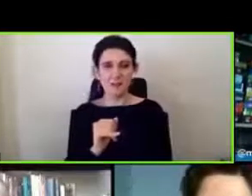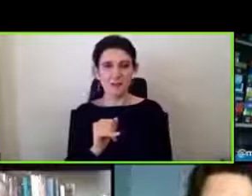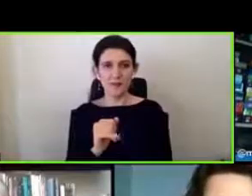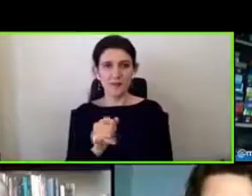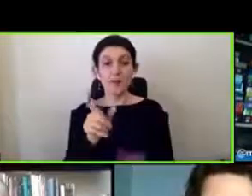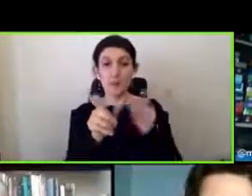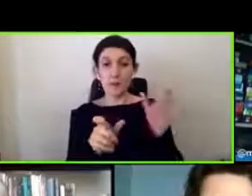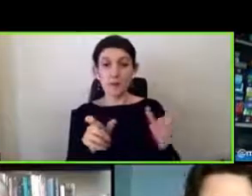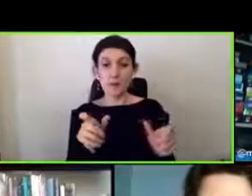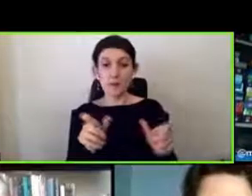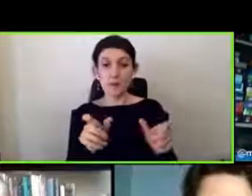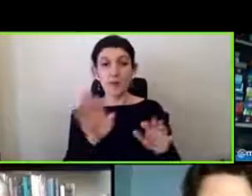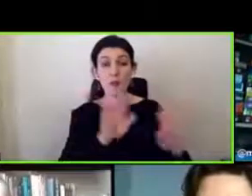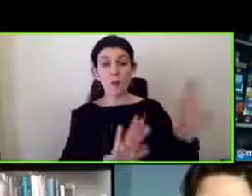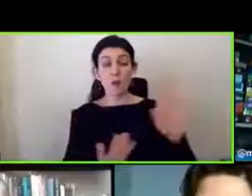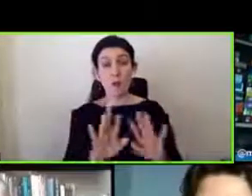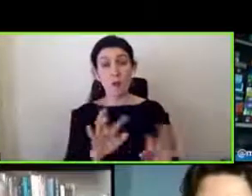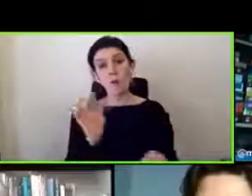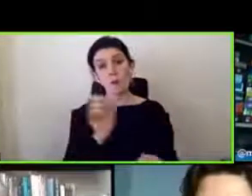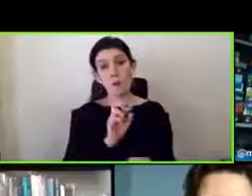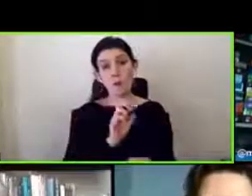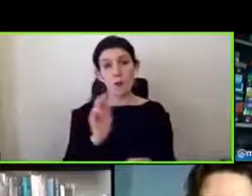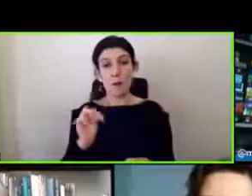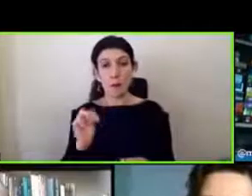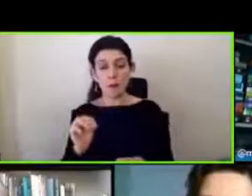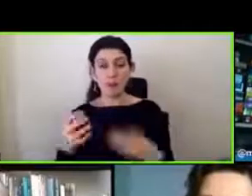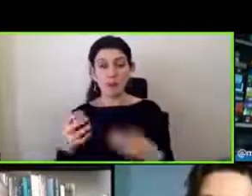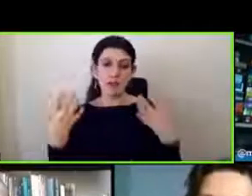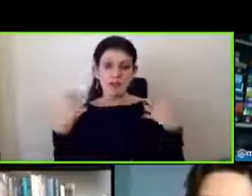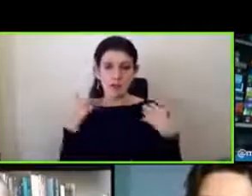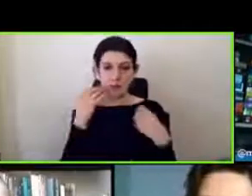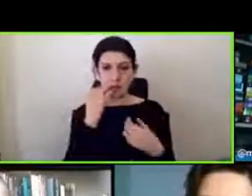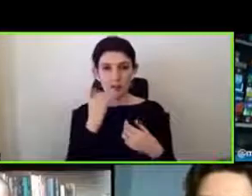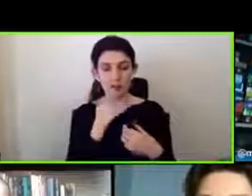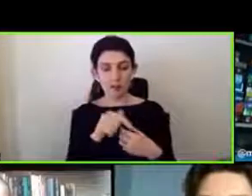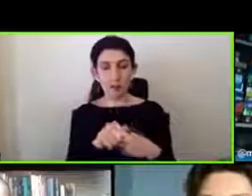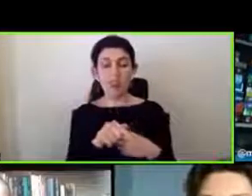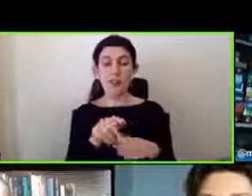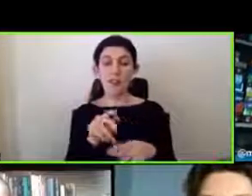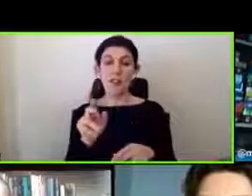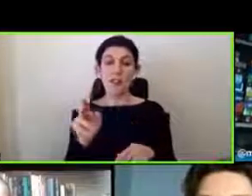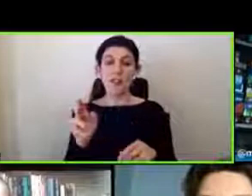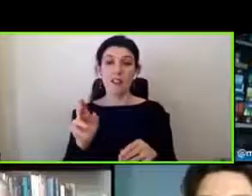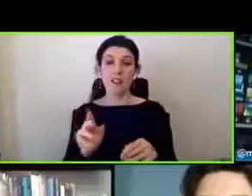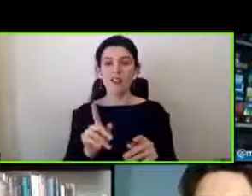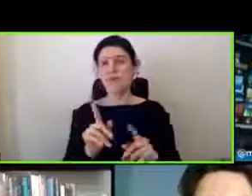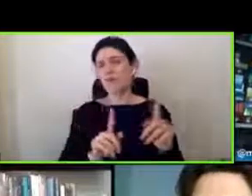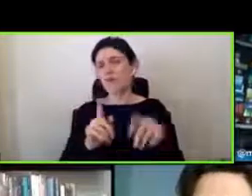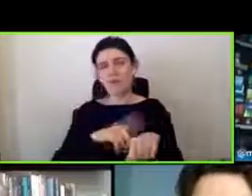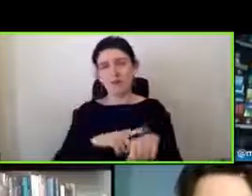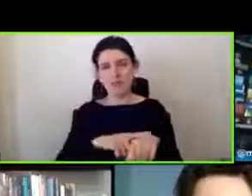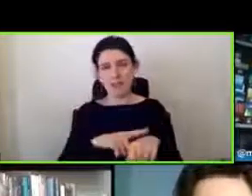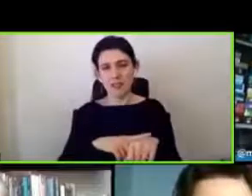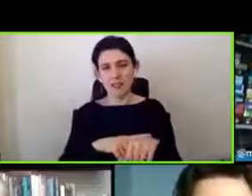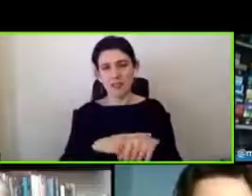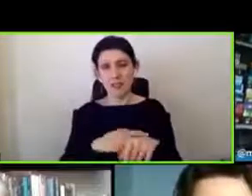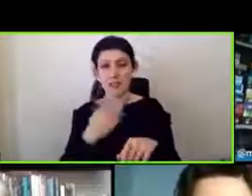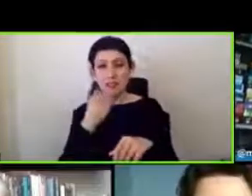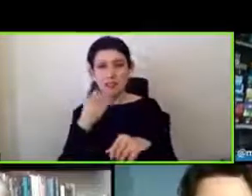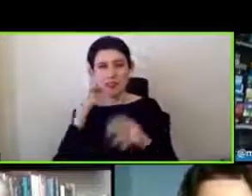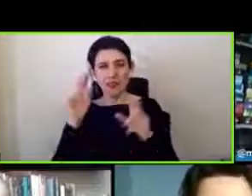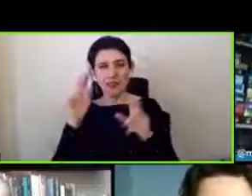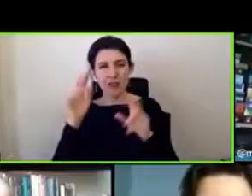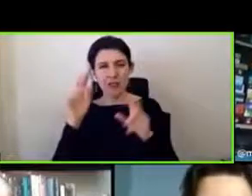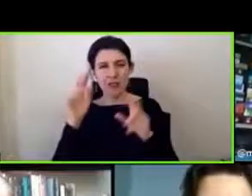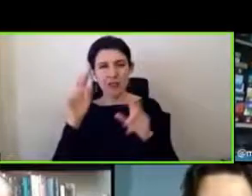los padres, los que están a cargo de los niños, ¿no es cierto?, elaboren en algún momento, porque también está el teletrabajo,